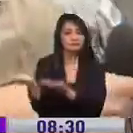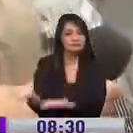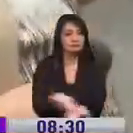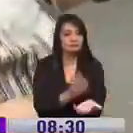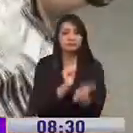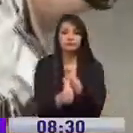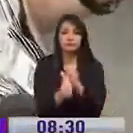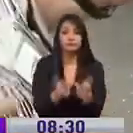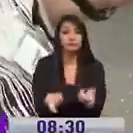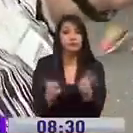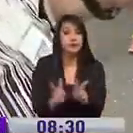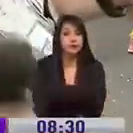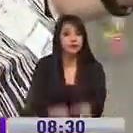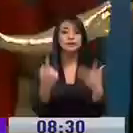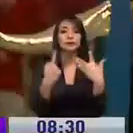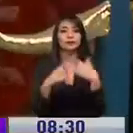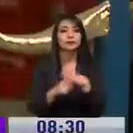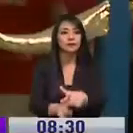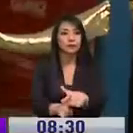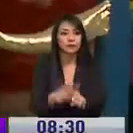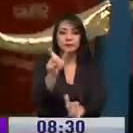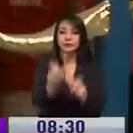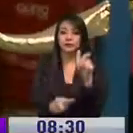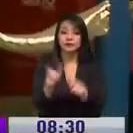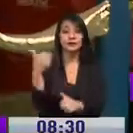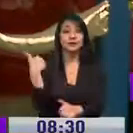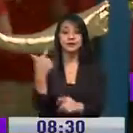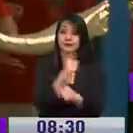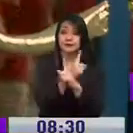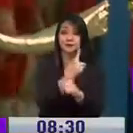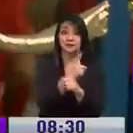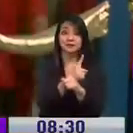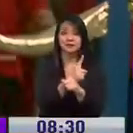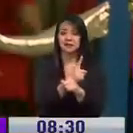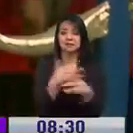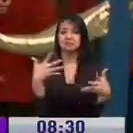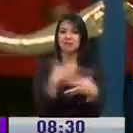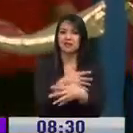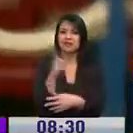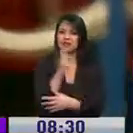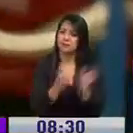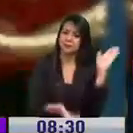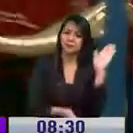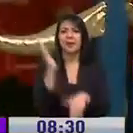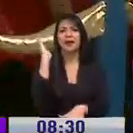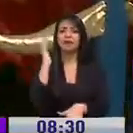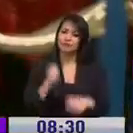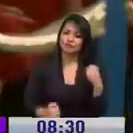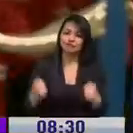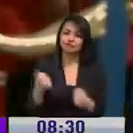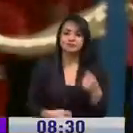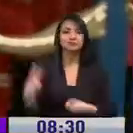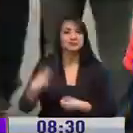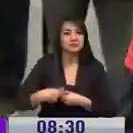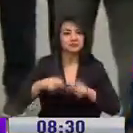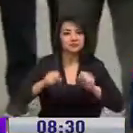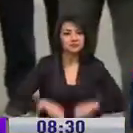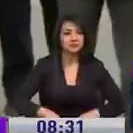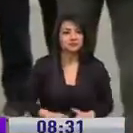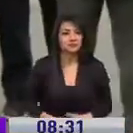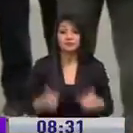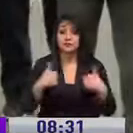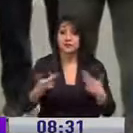deportivo también fue inclusivo. Personas con discapacidad dejaron de un lado el miedo y se aventuraron a ser parte de la iniciativa.